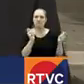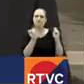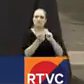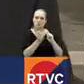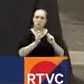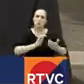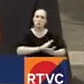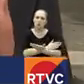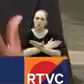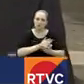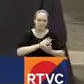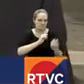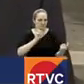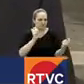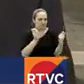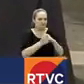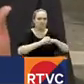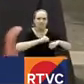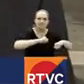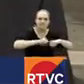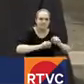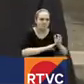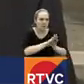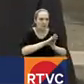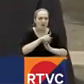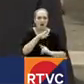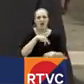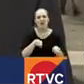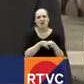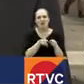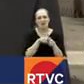permeando, los ha ido moviendo, los ha ido despertando,